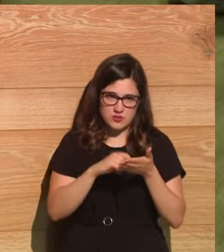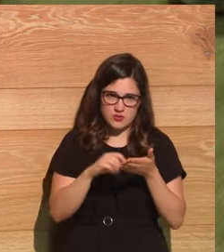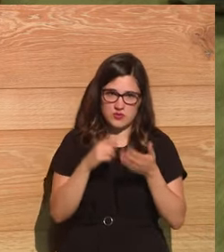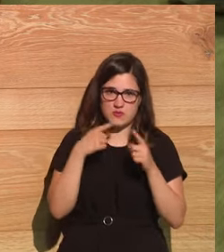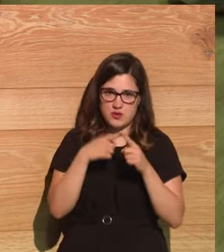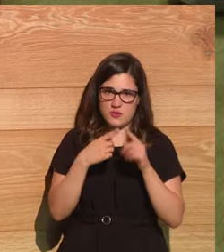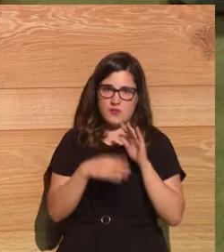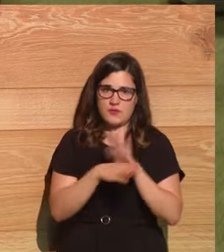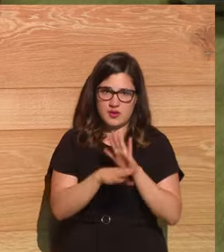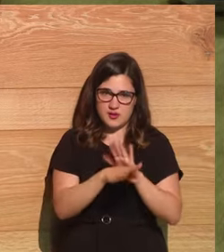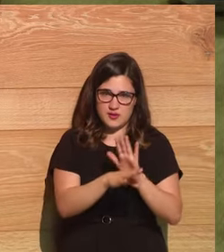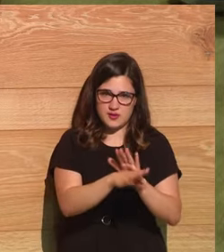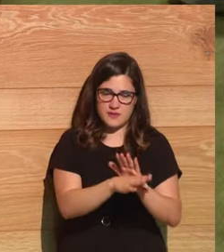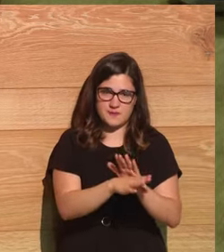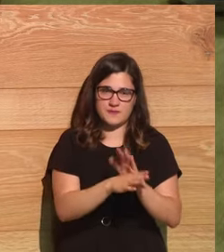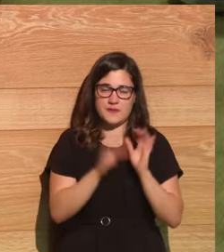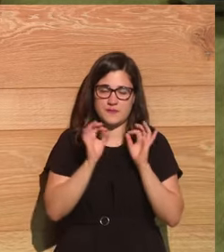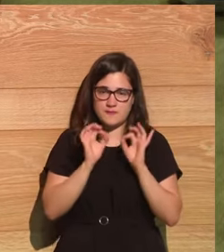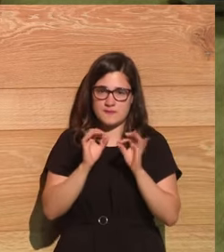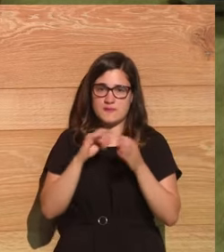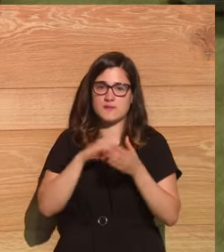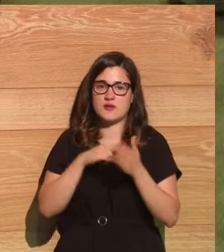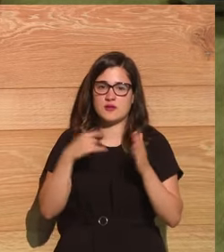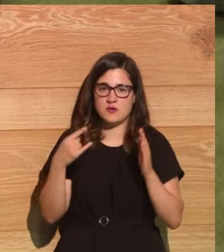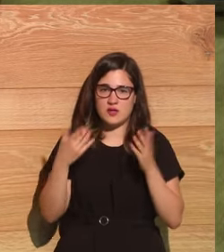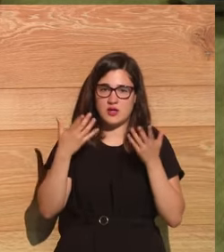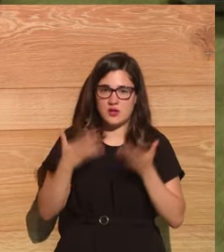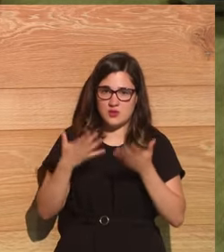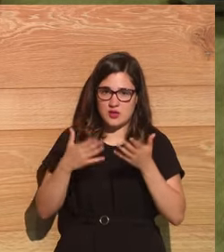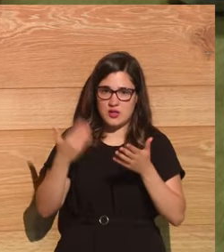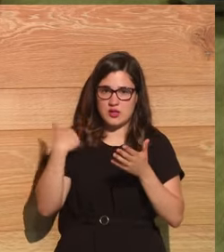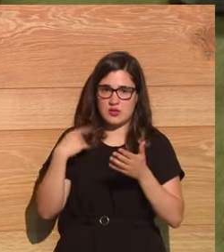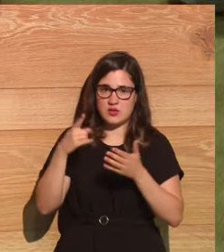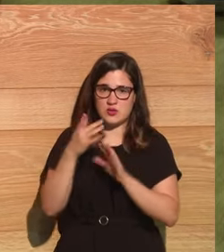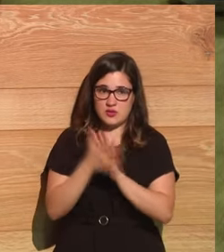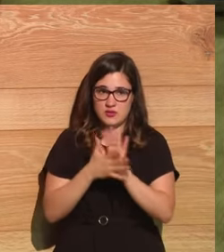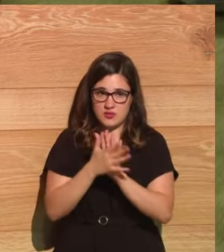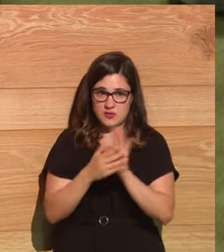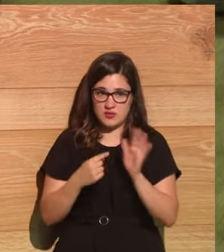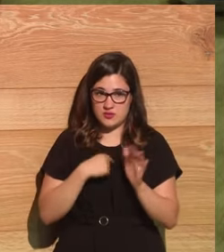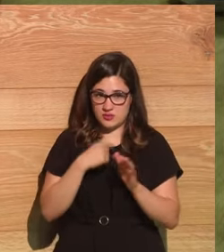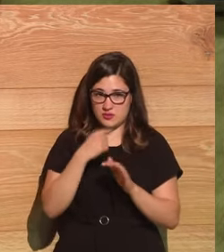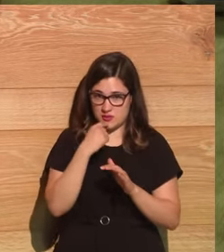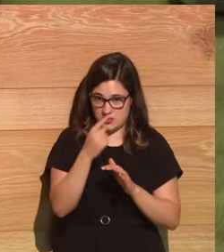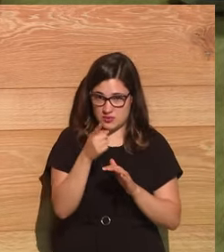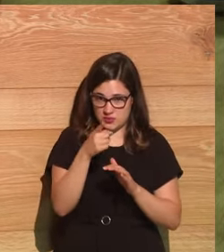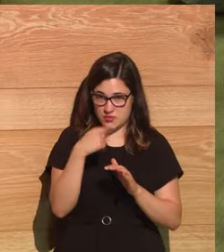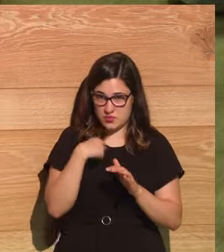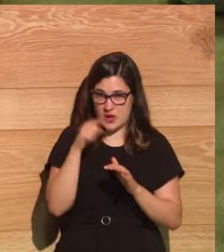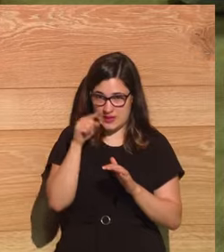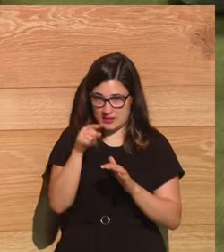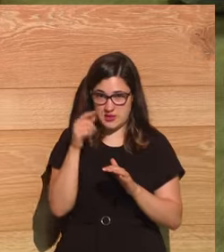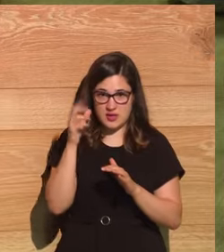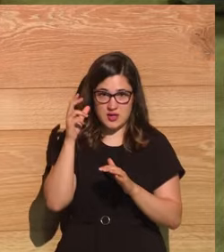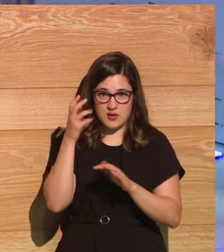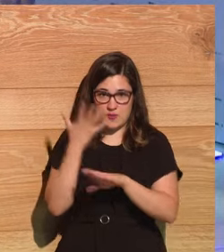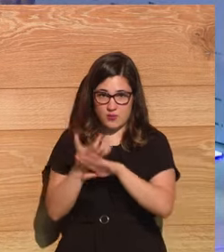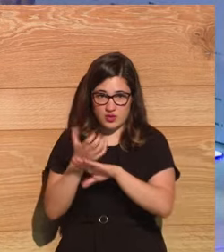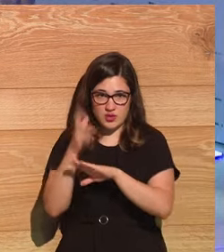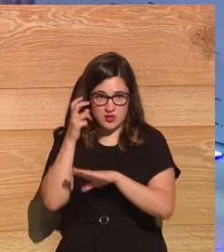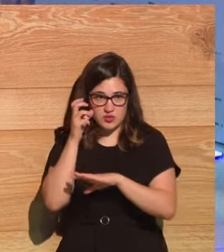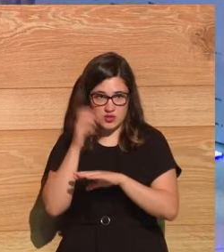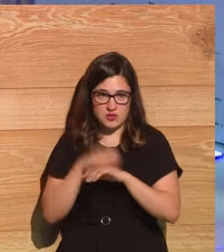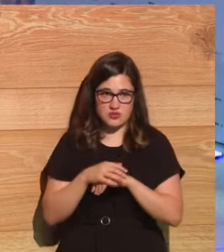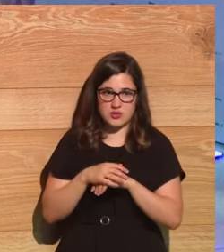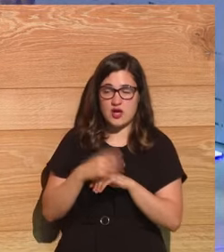Y precisamente también por las tecnologías actuales de las cuales hablabas, fíjate que te he dicho que te he escuchado en podcast. Nos conocíamos